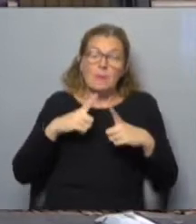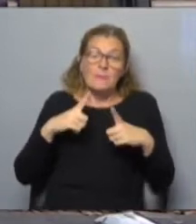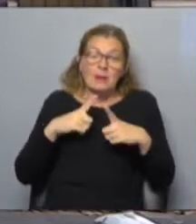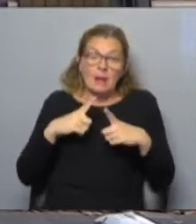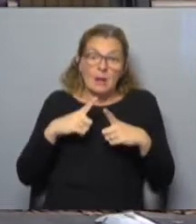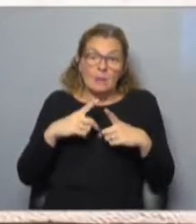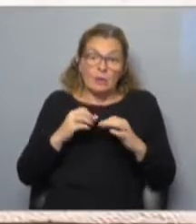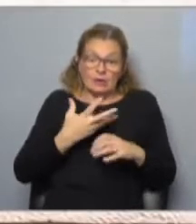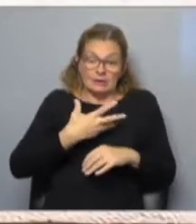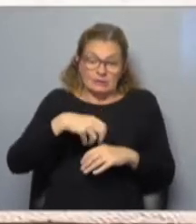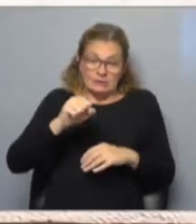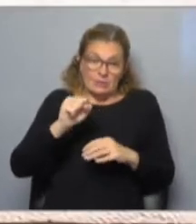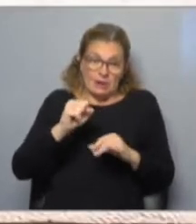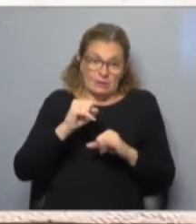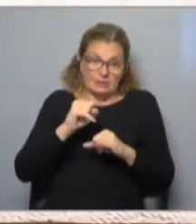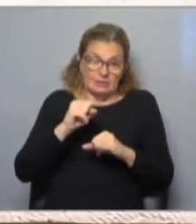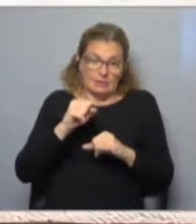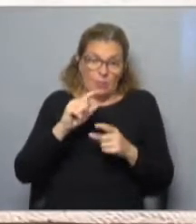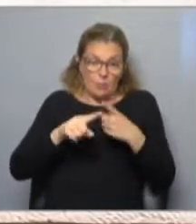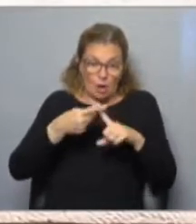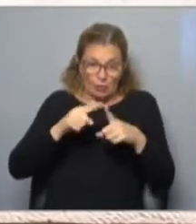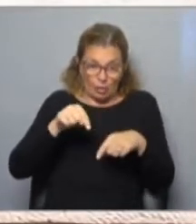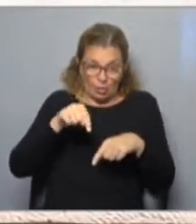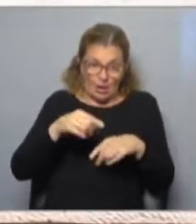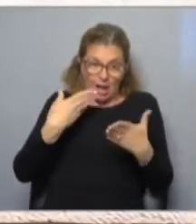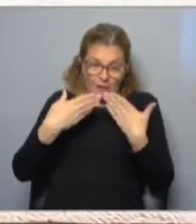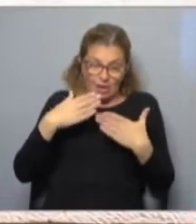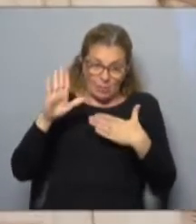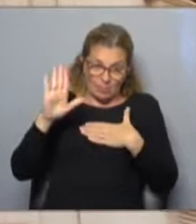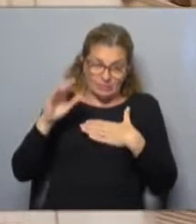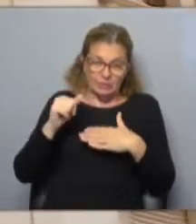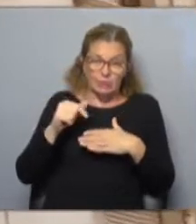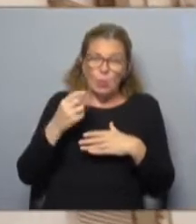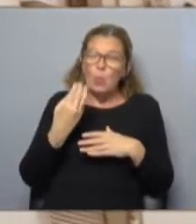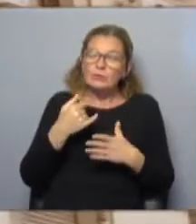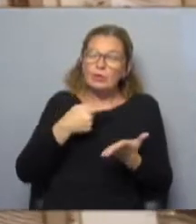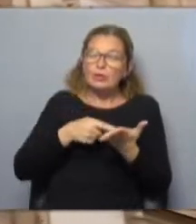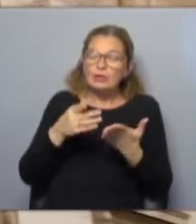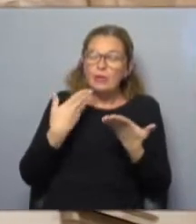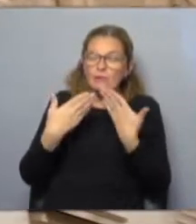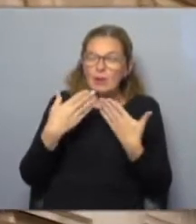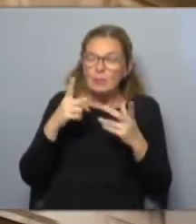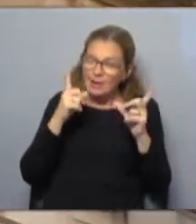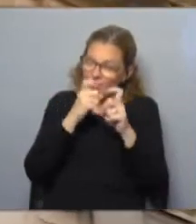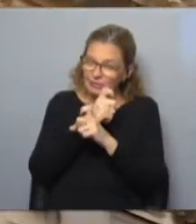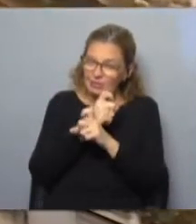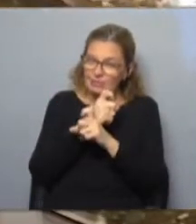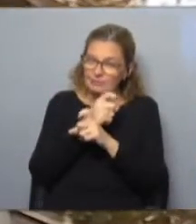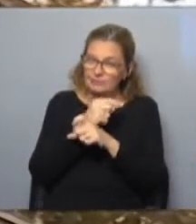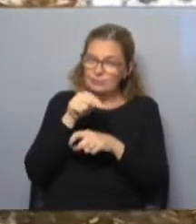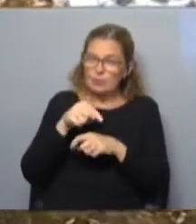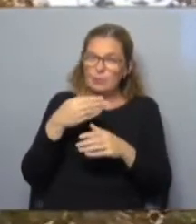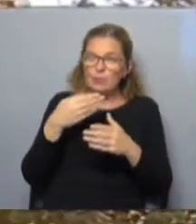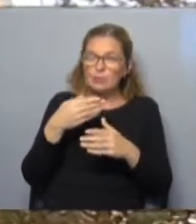que se pueda llevar a cabo lo acordado aquí, lo prometido. ¿De cuántos centros hablamos más o menos, que son los más complicados? Nosotros